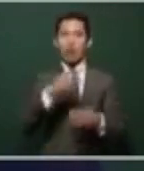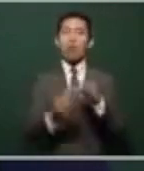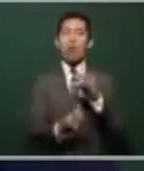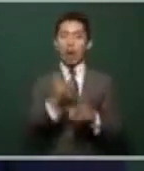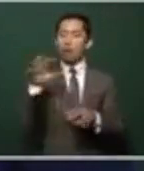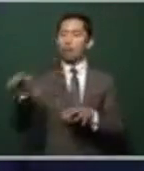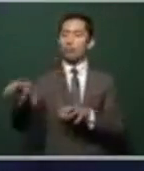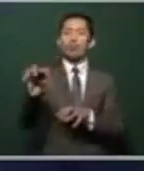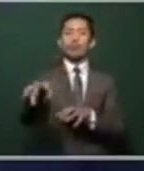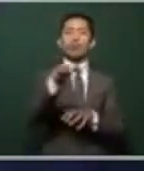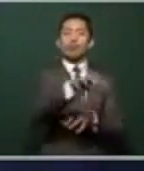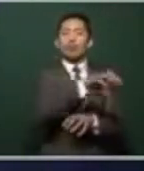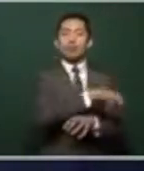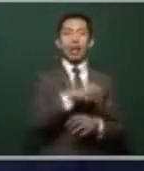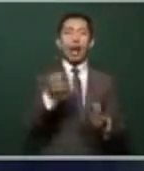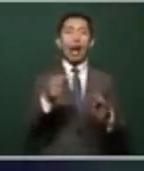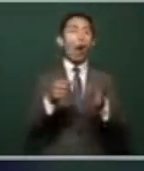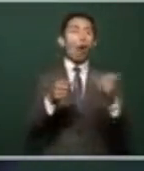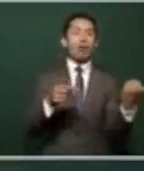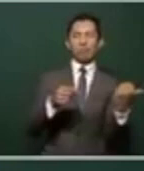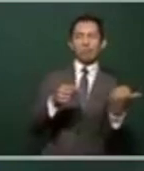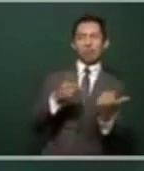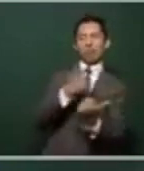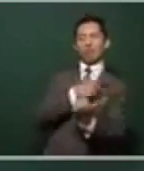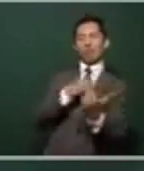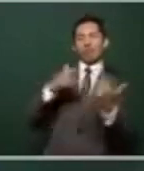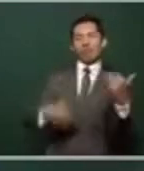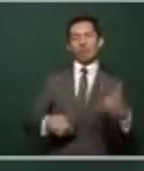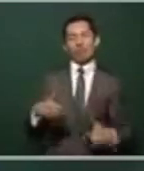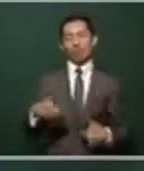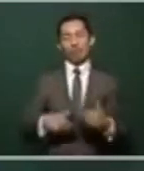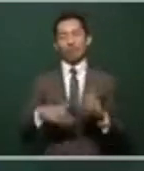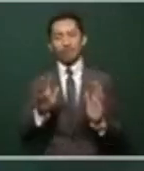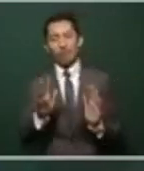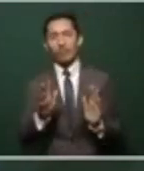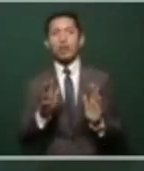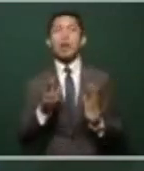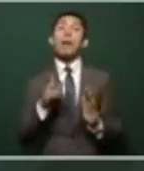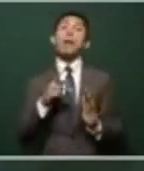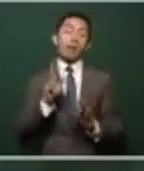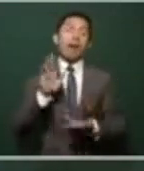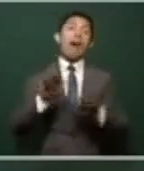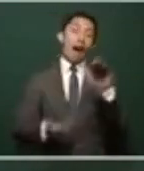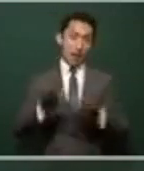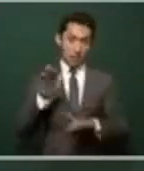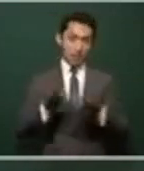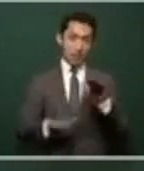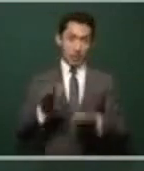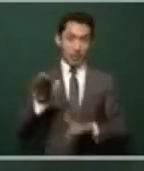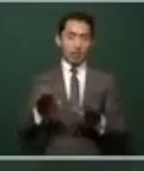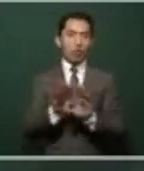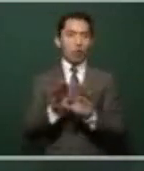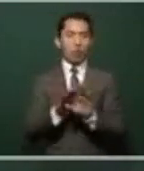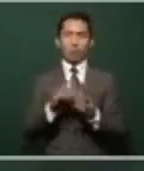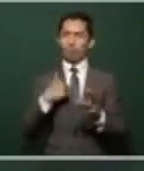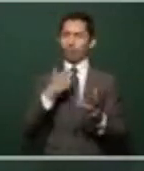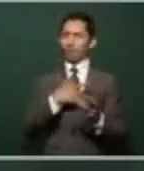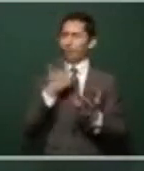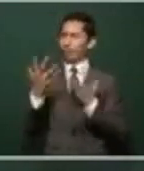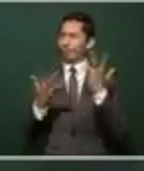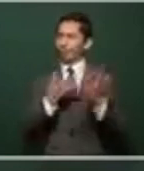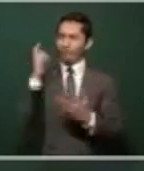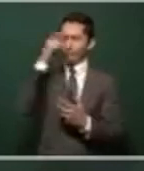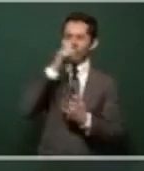les gusta. Miren, nada más que a veces se produce una especie de amnesia.